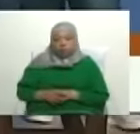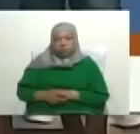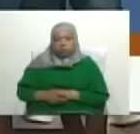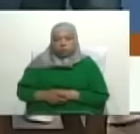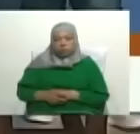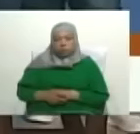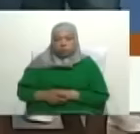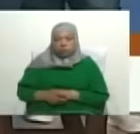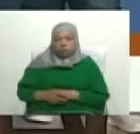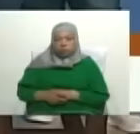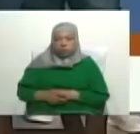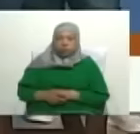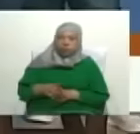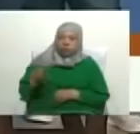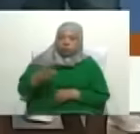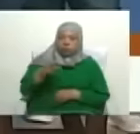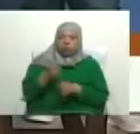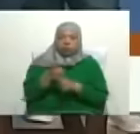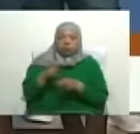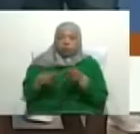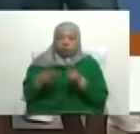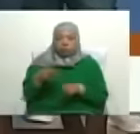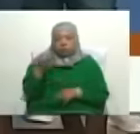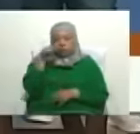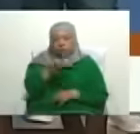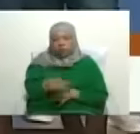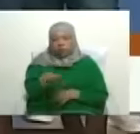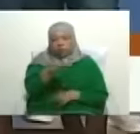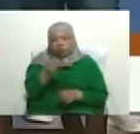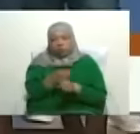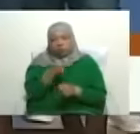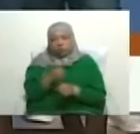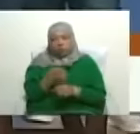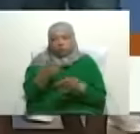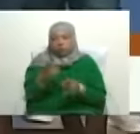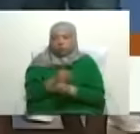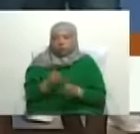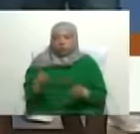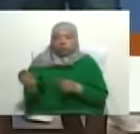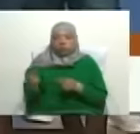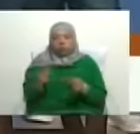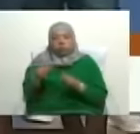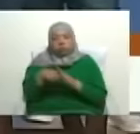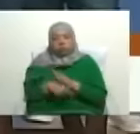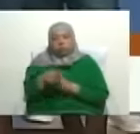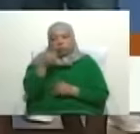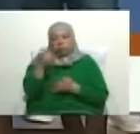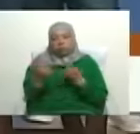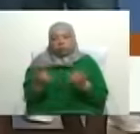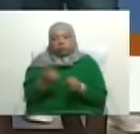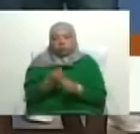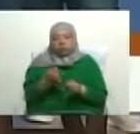discusión política pacífica y en democracia. Tenemos que dar un debate profundo sobre todo esto.